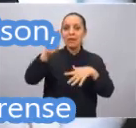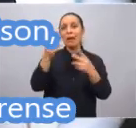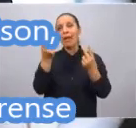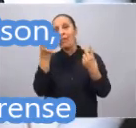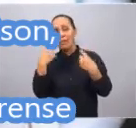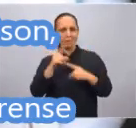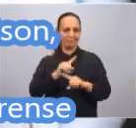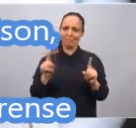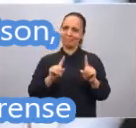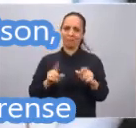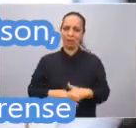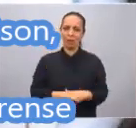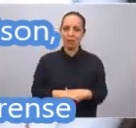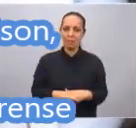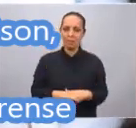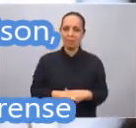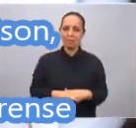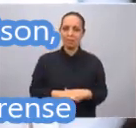no es solo eso.